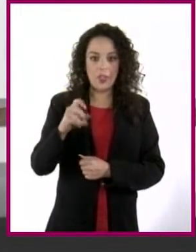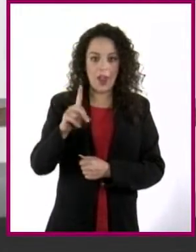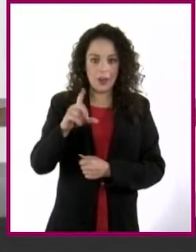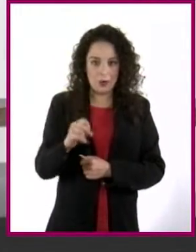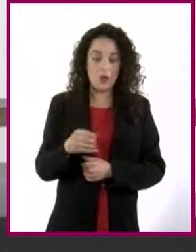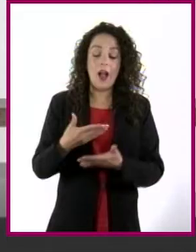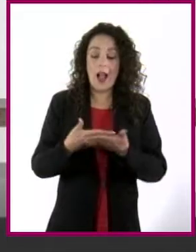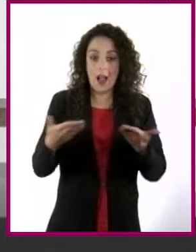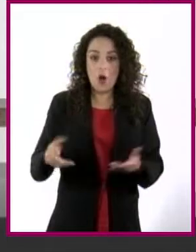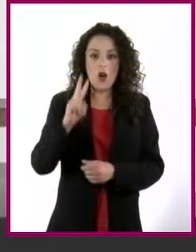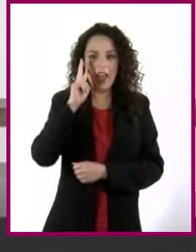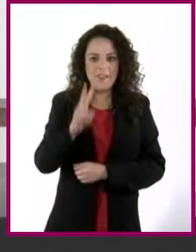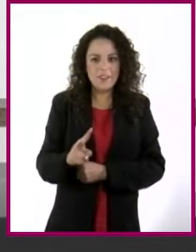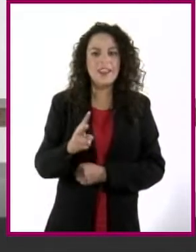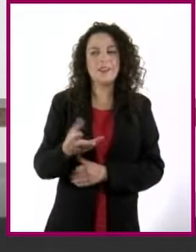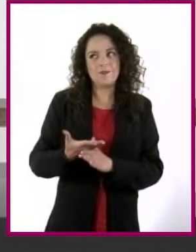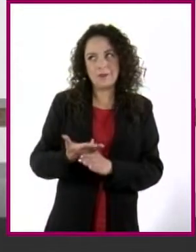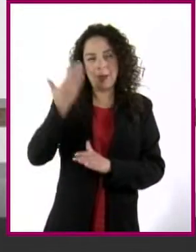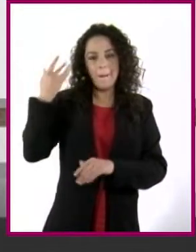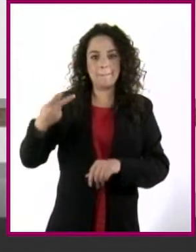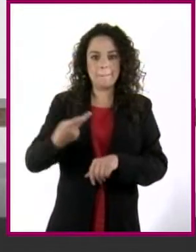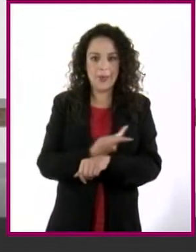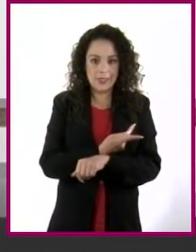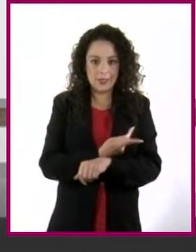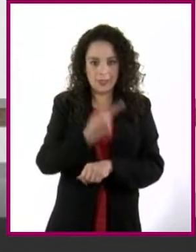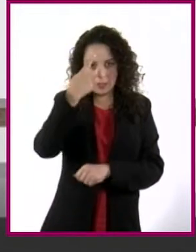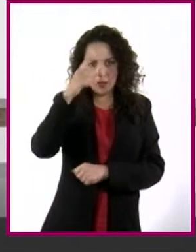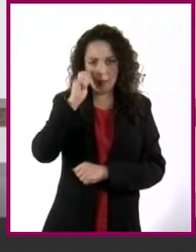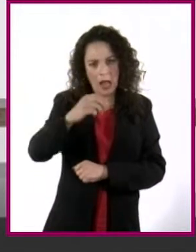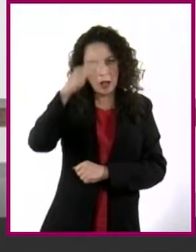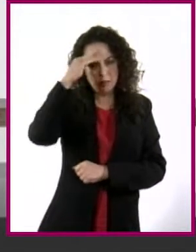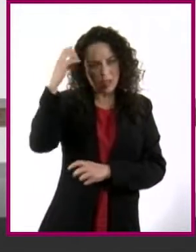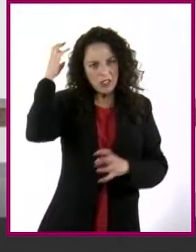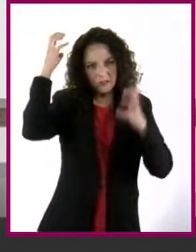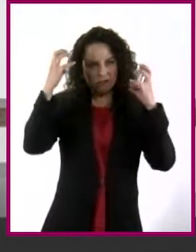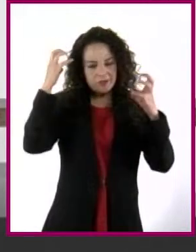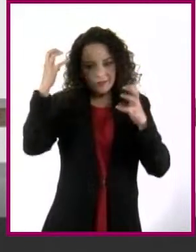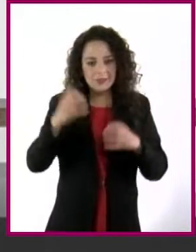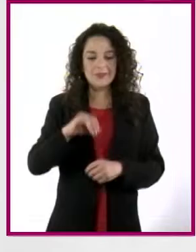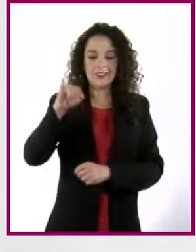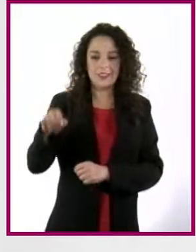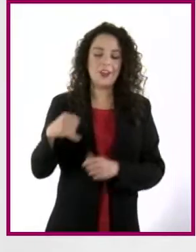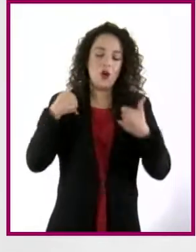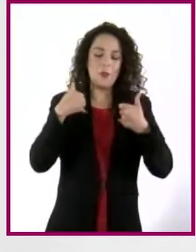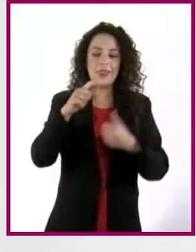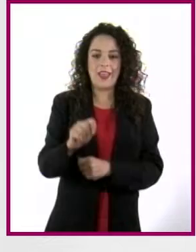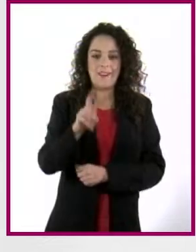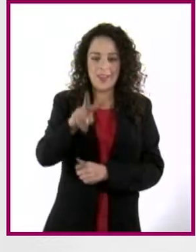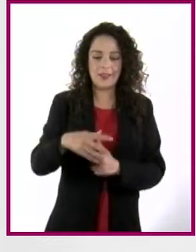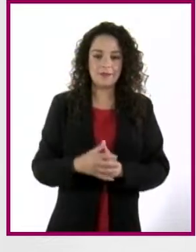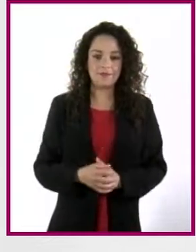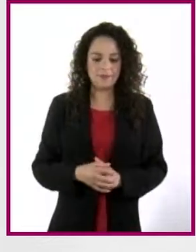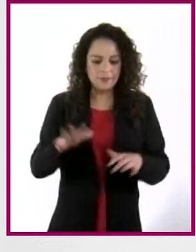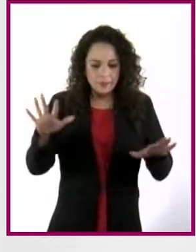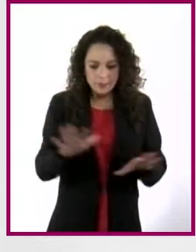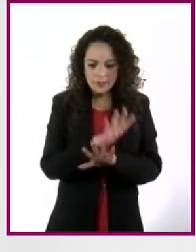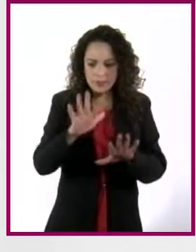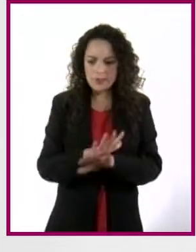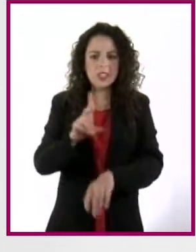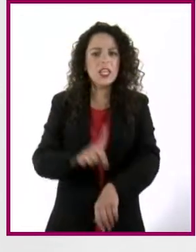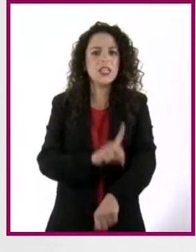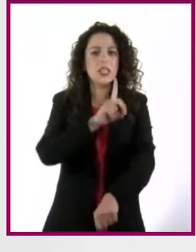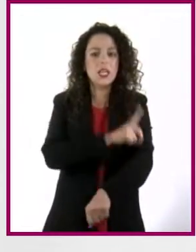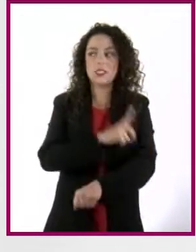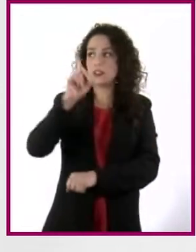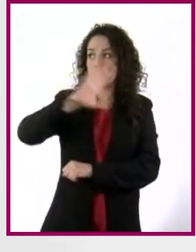del tiempo que nos llevará a un episodio más de Conciencia Histórica en Jóvenes en TV. ¿Cómo hemos cambiado desde la Nueva